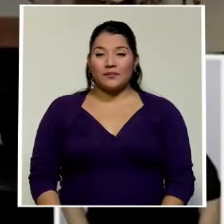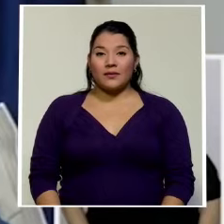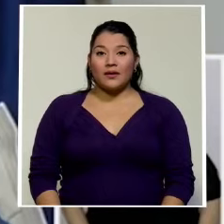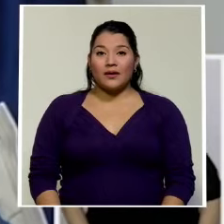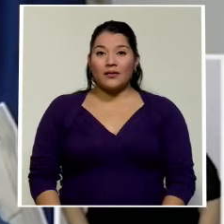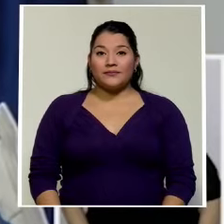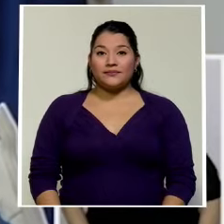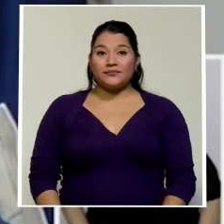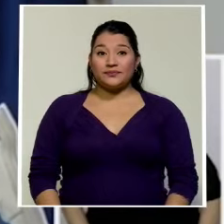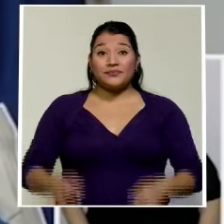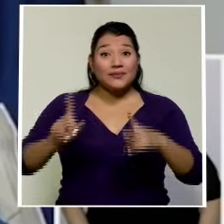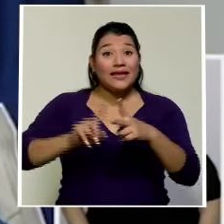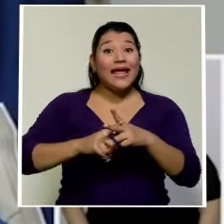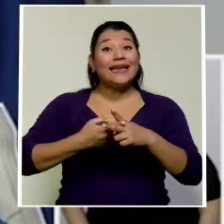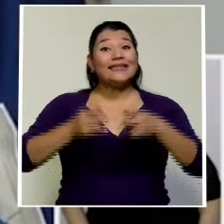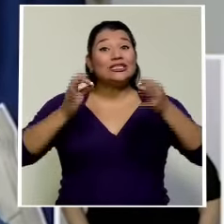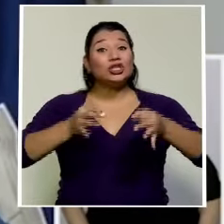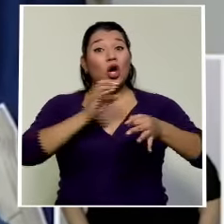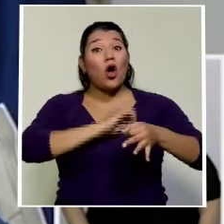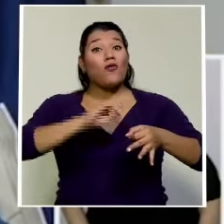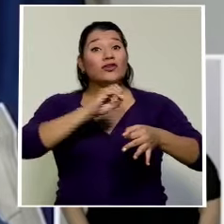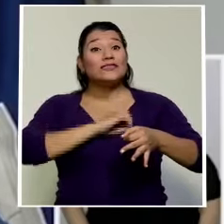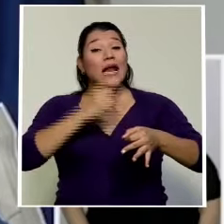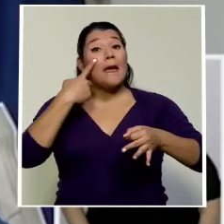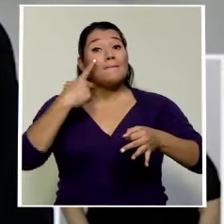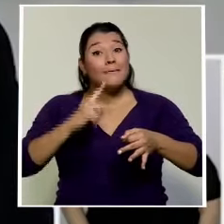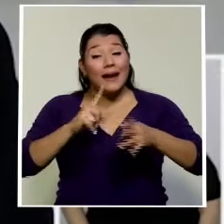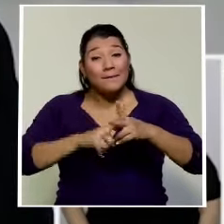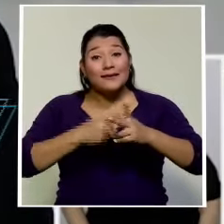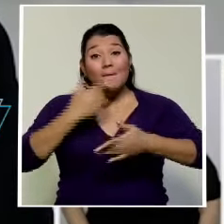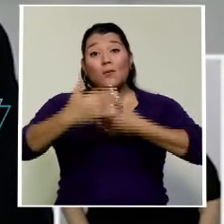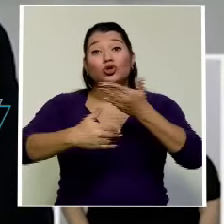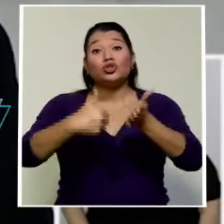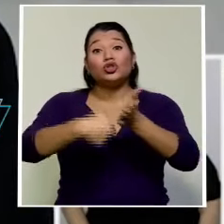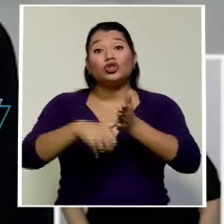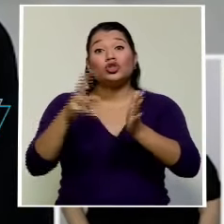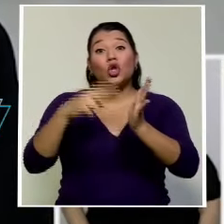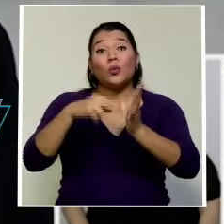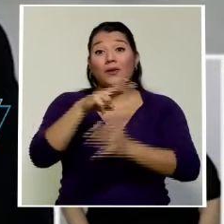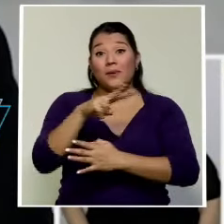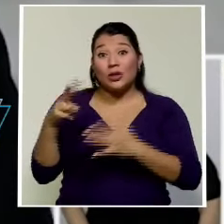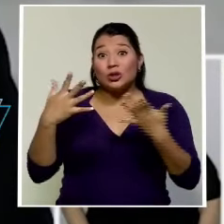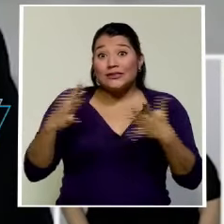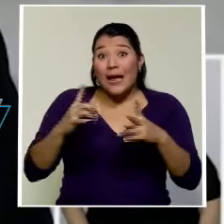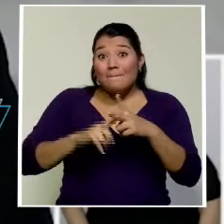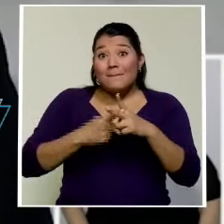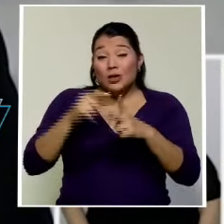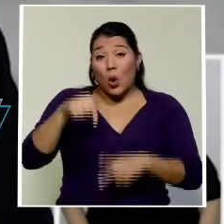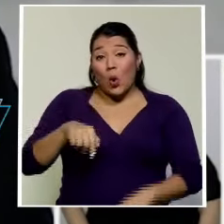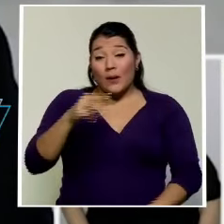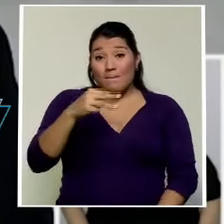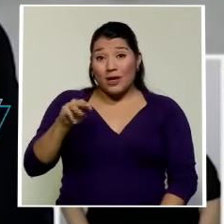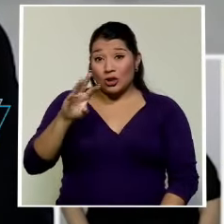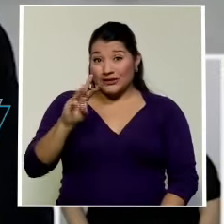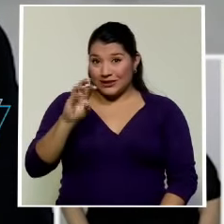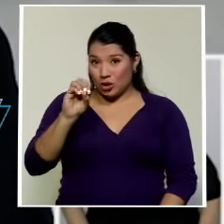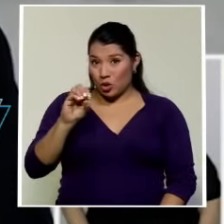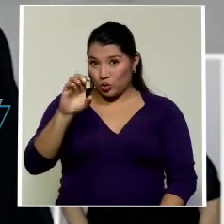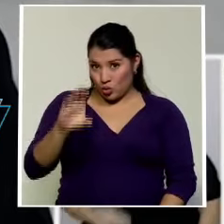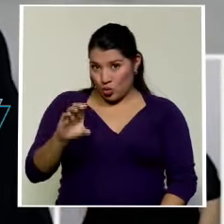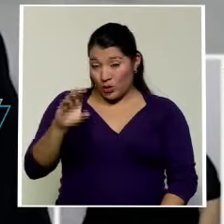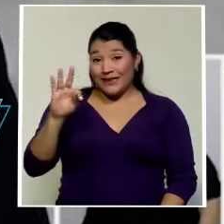El banderazo oficial para la convocatoria a las elecciones 2022 arrancó este miércoles 6 de octubre tras el anuncio que hizo el Tribunal